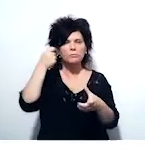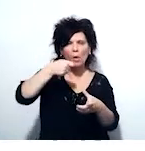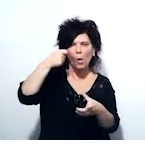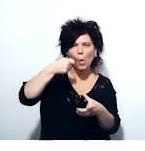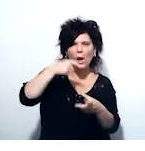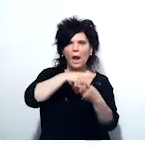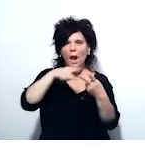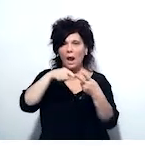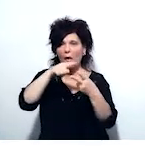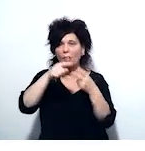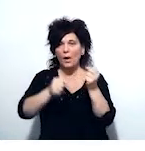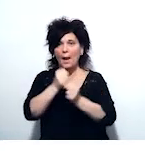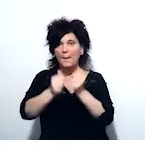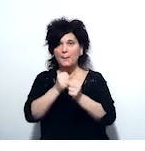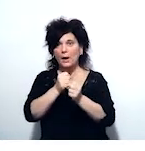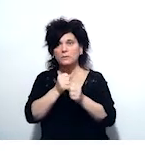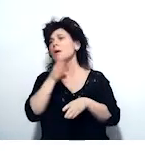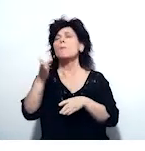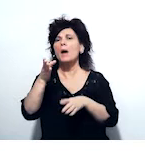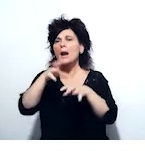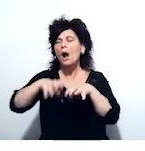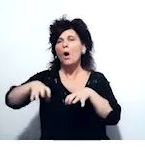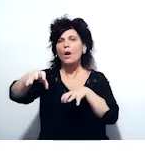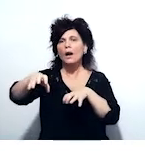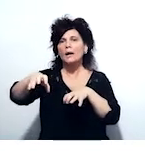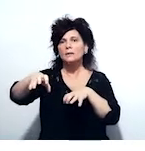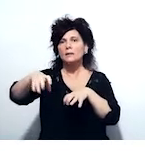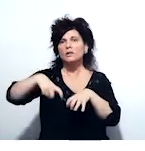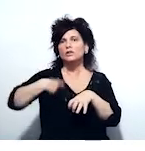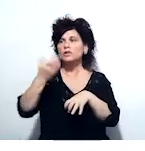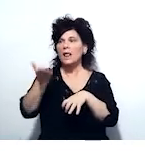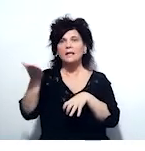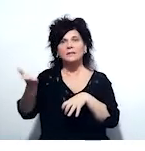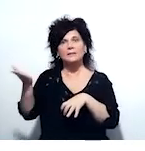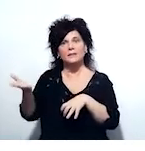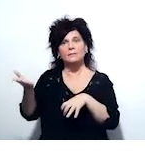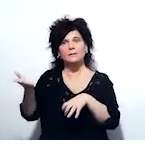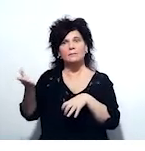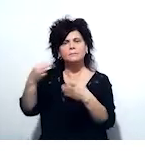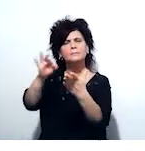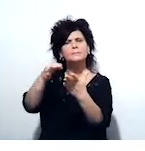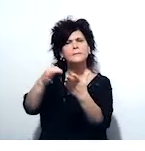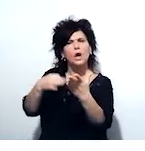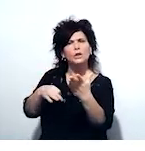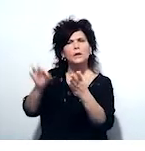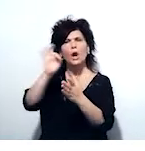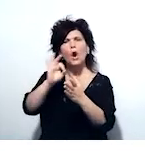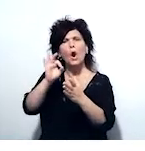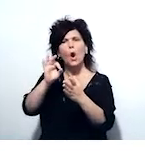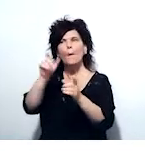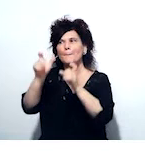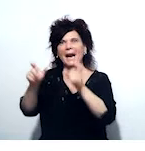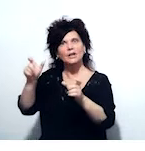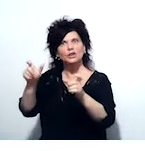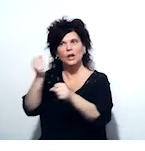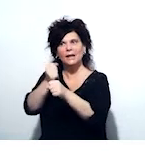van a organizaciones de sociedad civil generalmente que chequean o tienen personal propio que